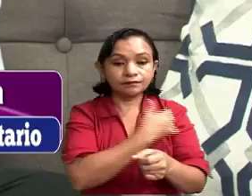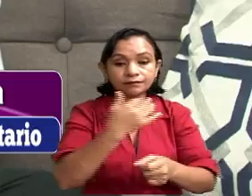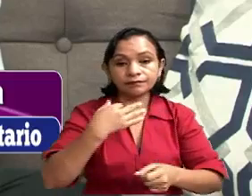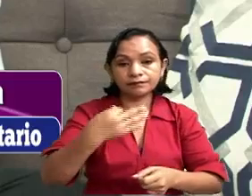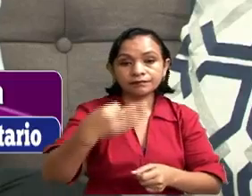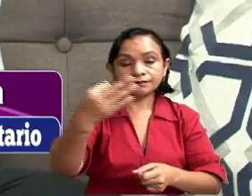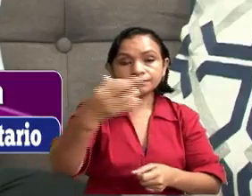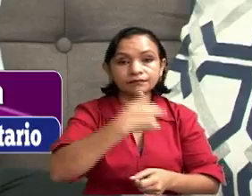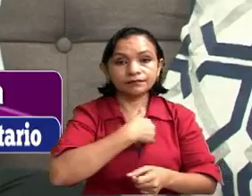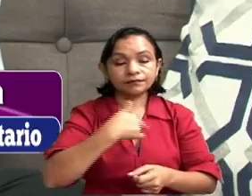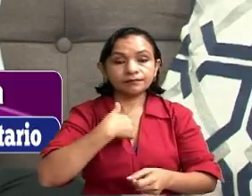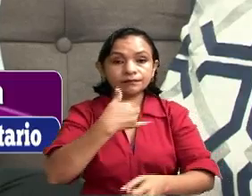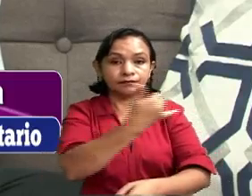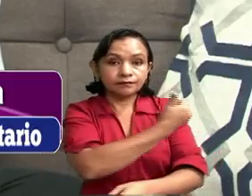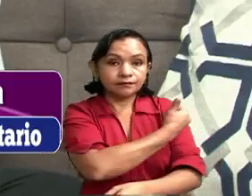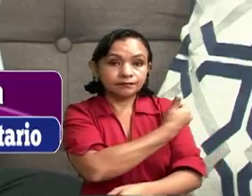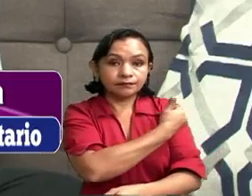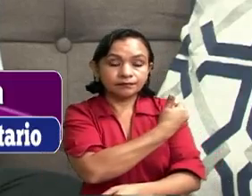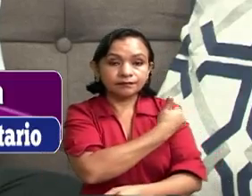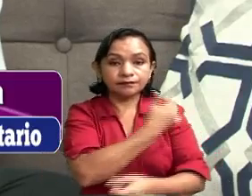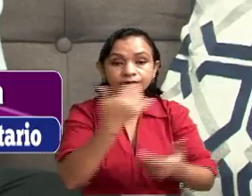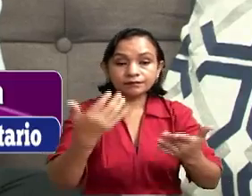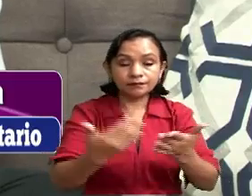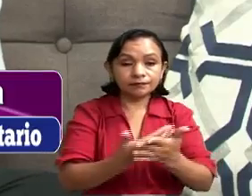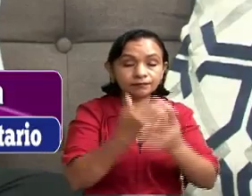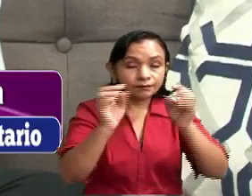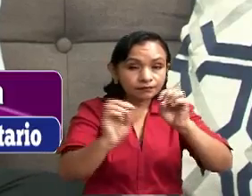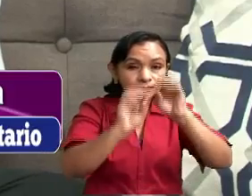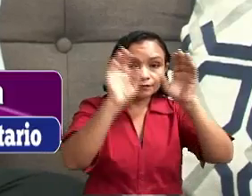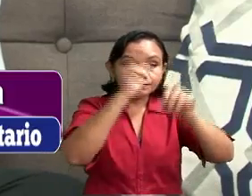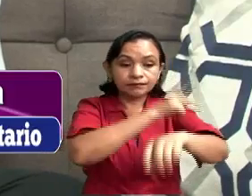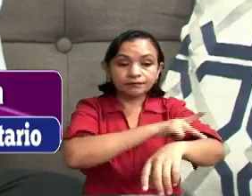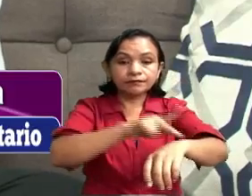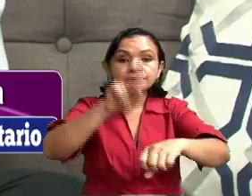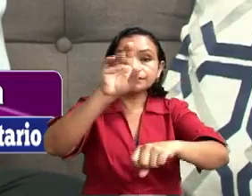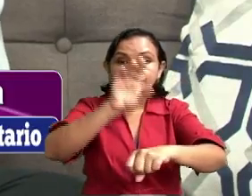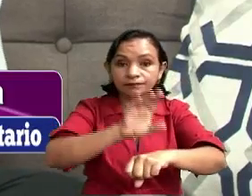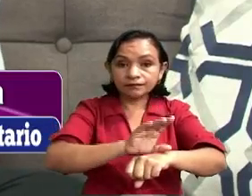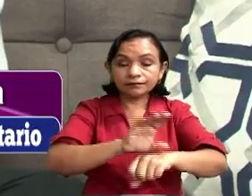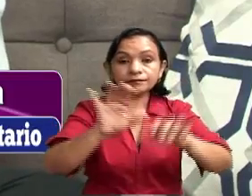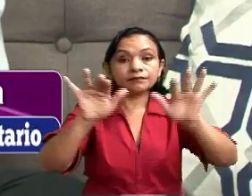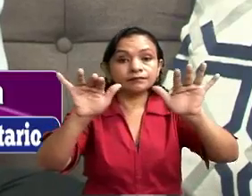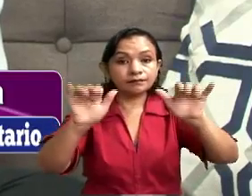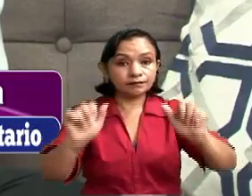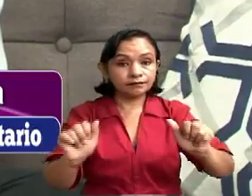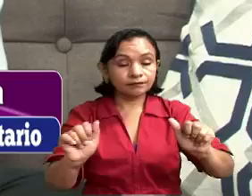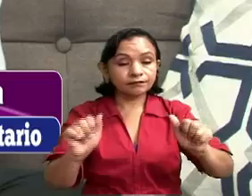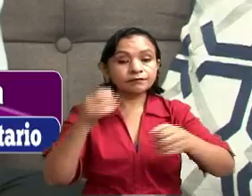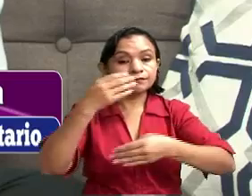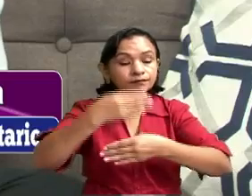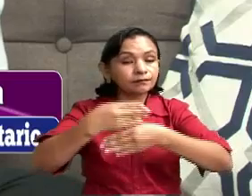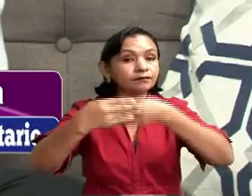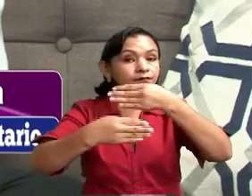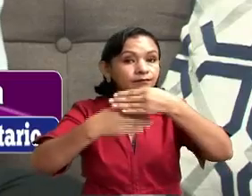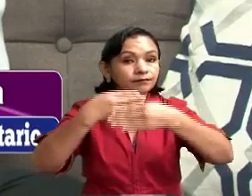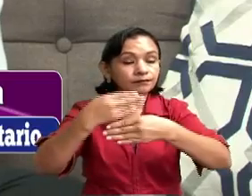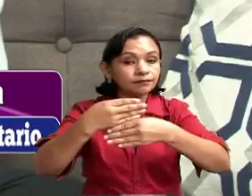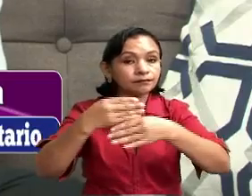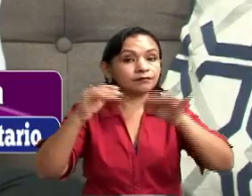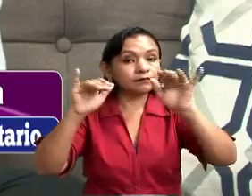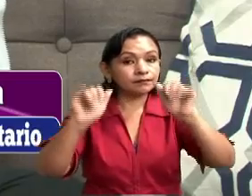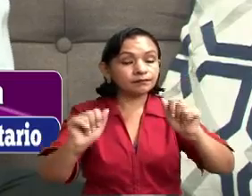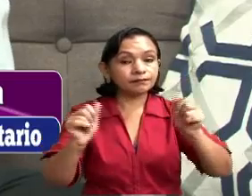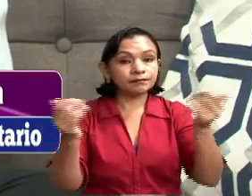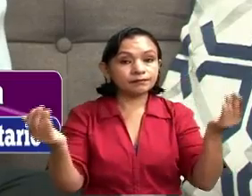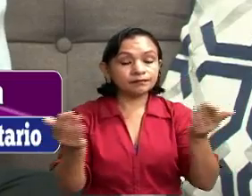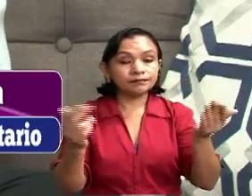también a arrancarse el hospital Nuevo Amanecer de Puerto Cabeza. Ya está en construcción, en fase de construcción,